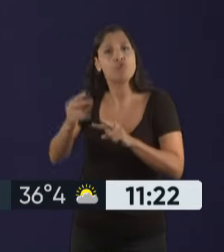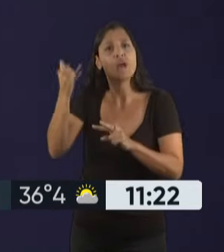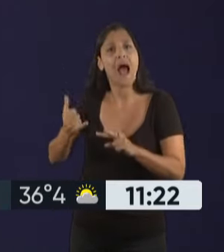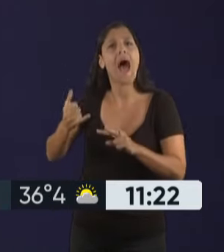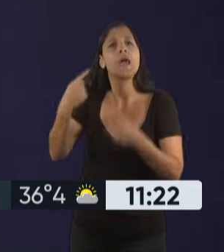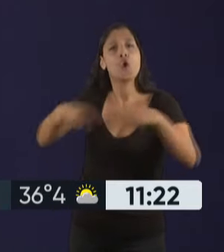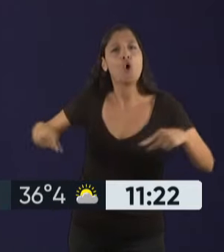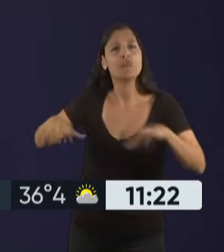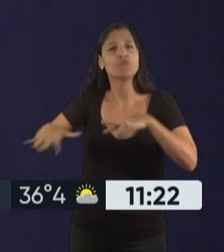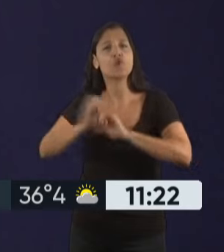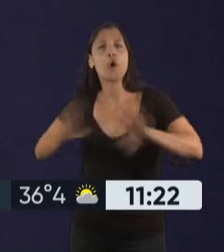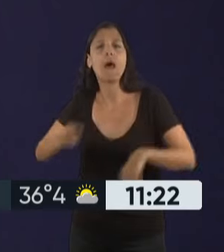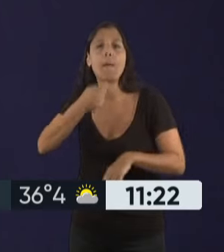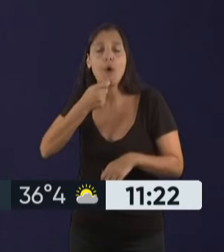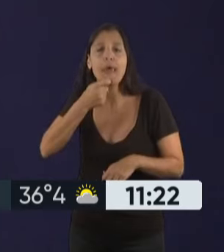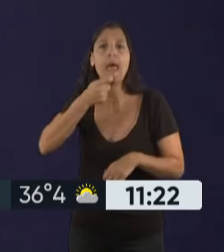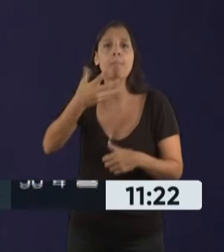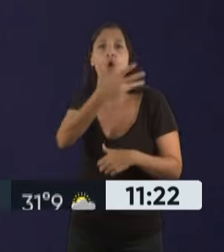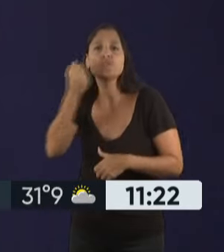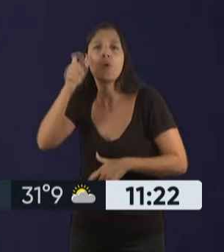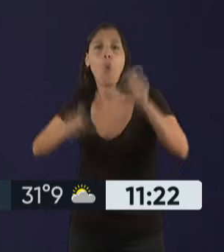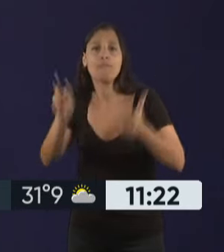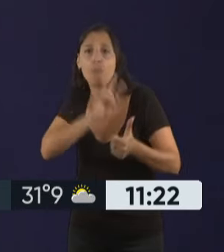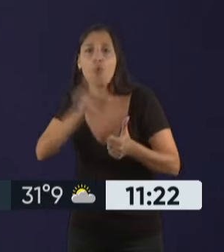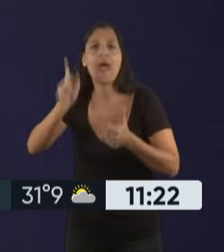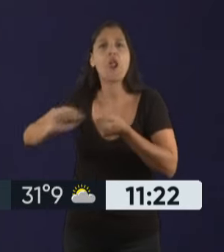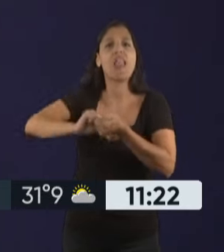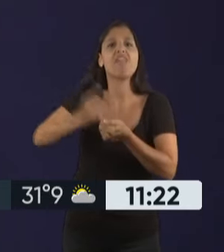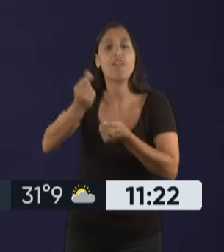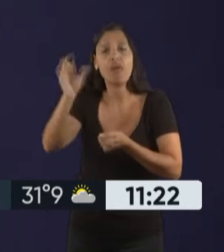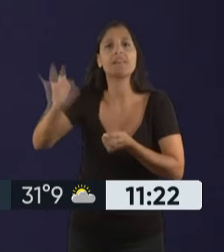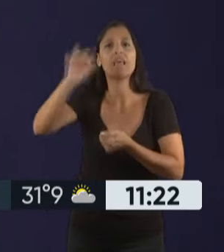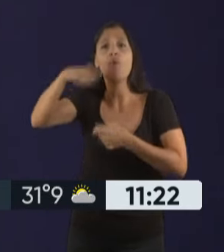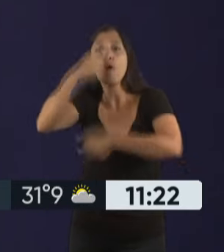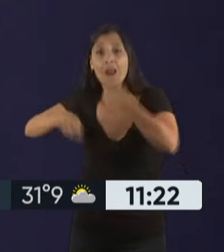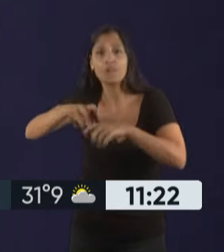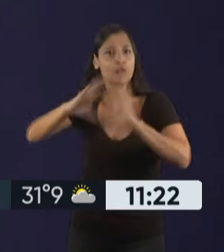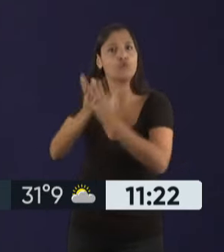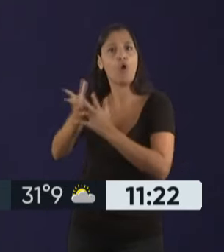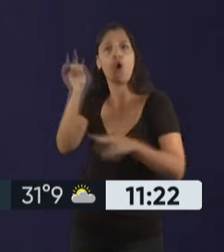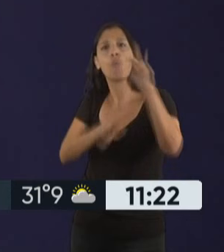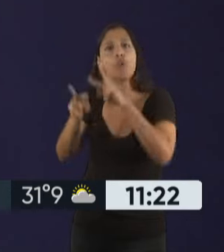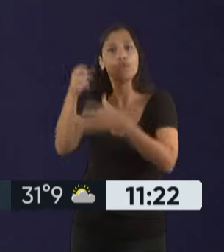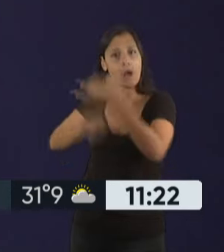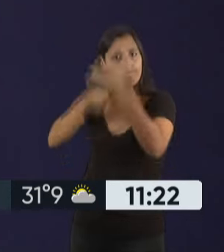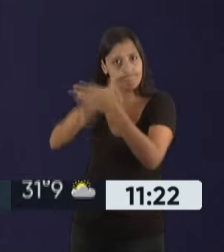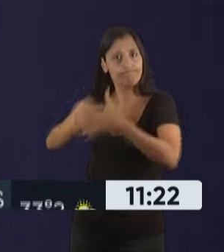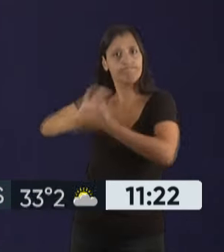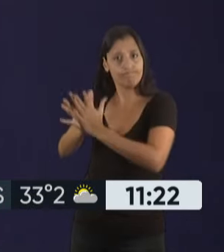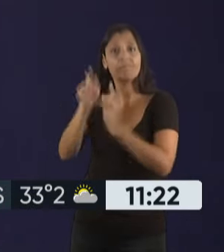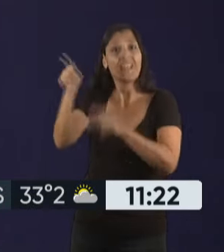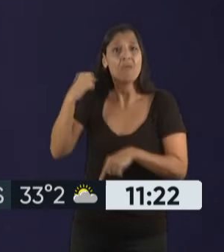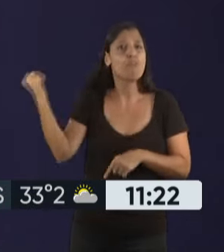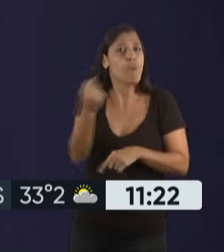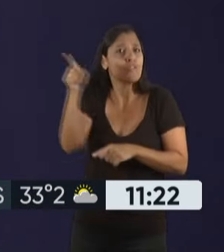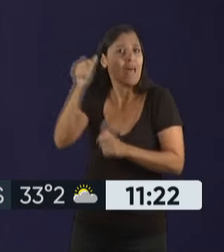como narcotráfico trata y lavado de activos e todo esto es especialmente importante en la ciudad